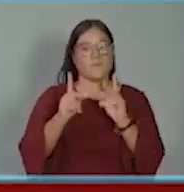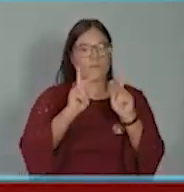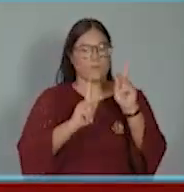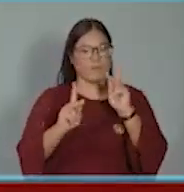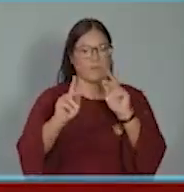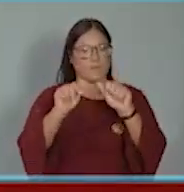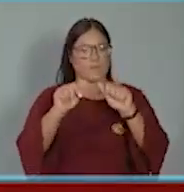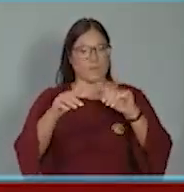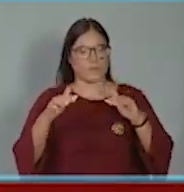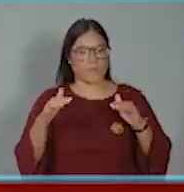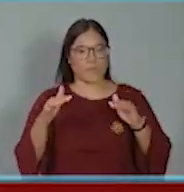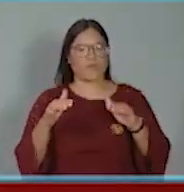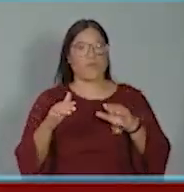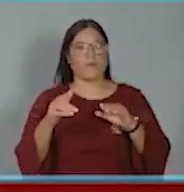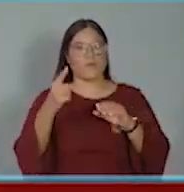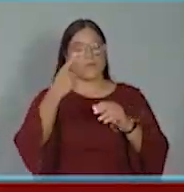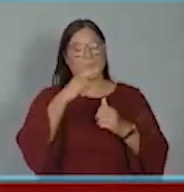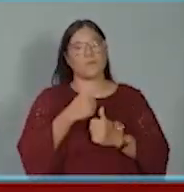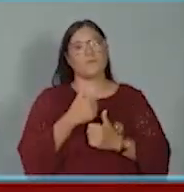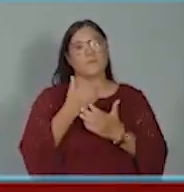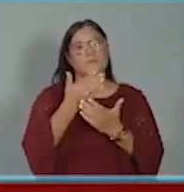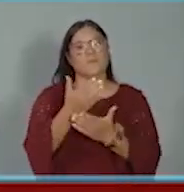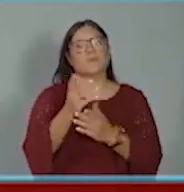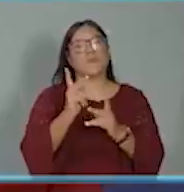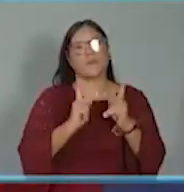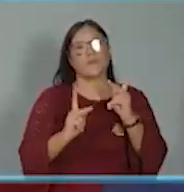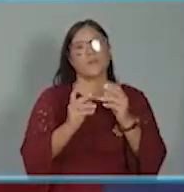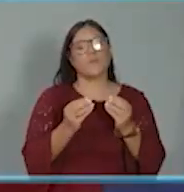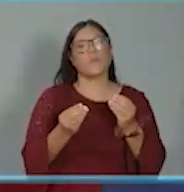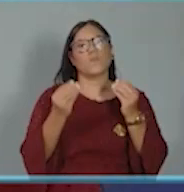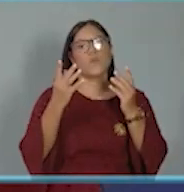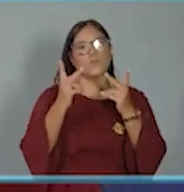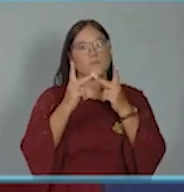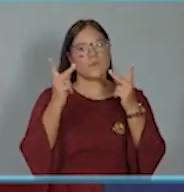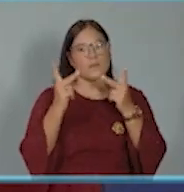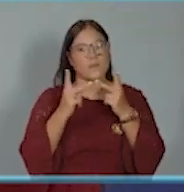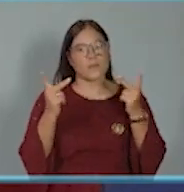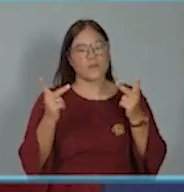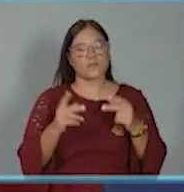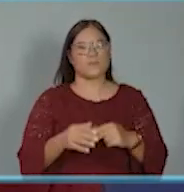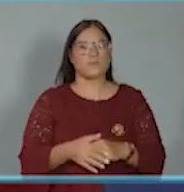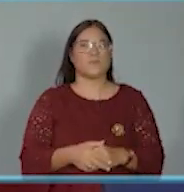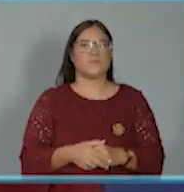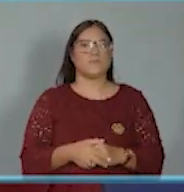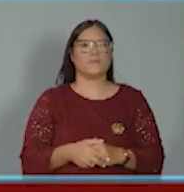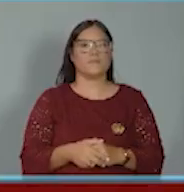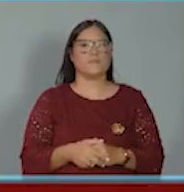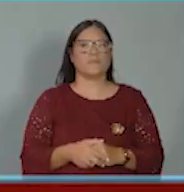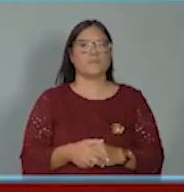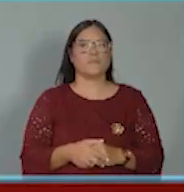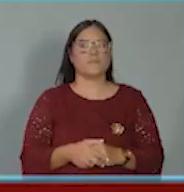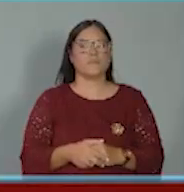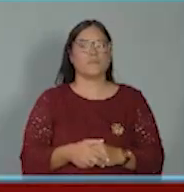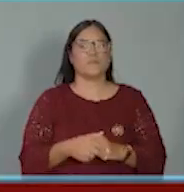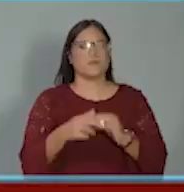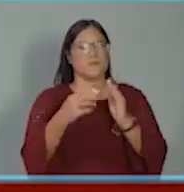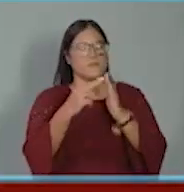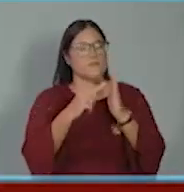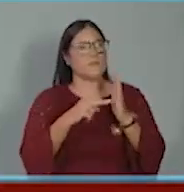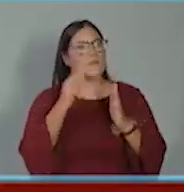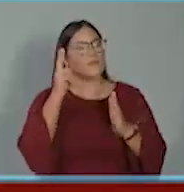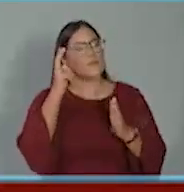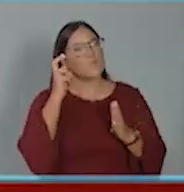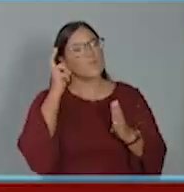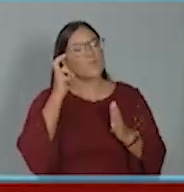pero la puesta de la disposición de la gente muchos materiales recursos audiovisuales